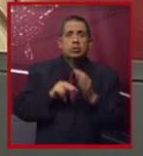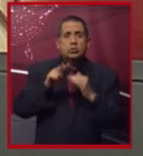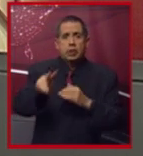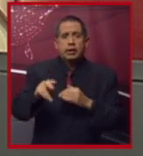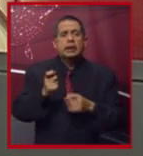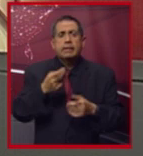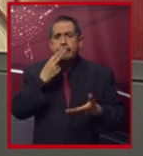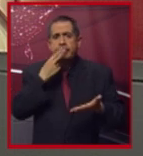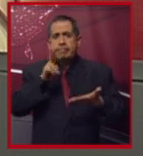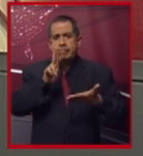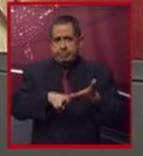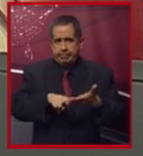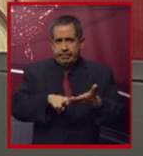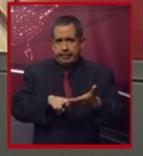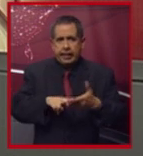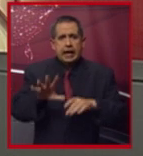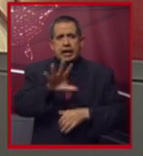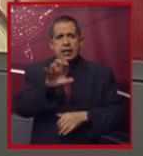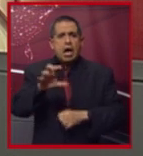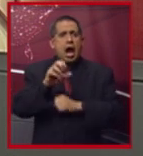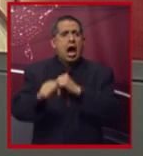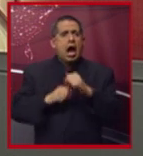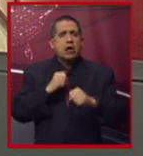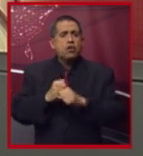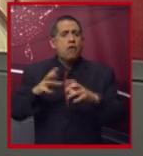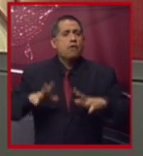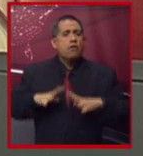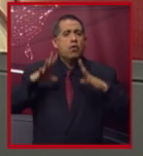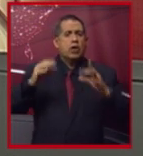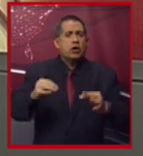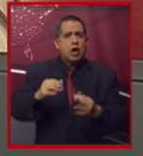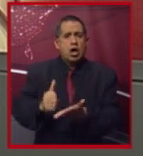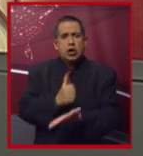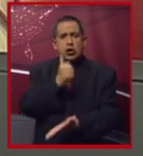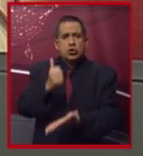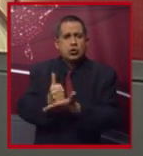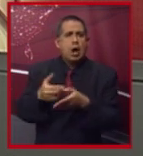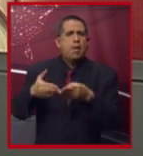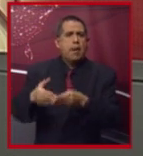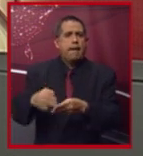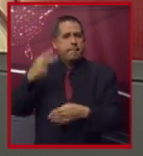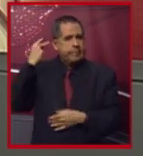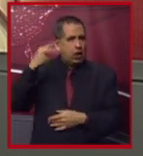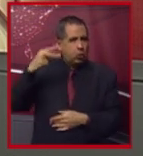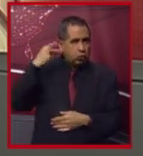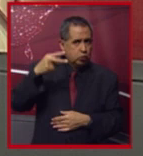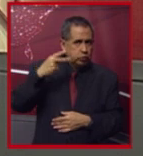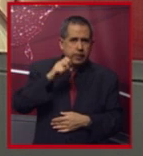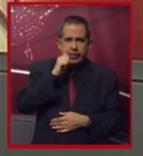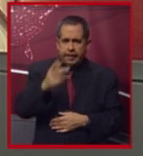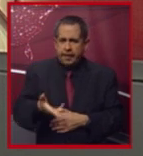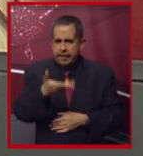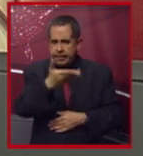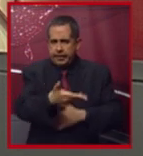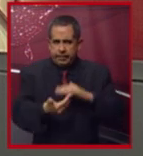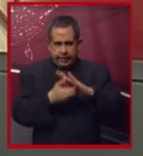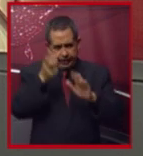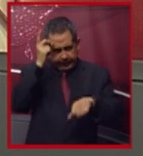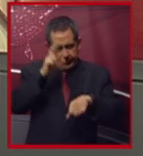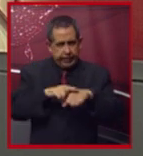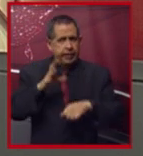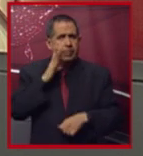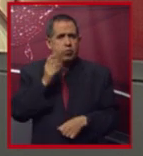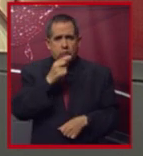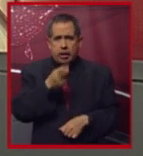una estampilla postal conmemorativa de los 500 años de la fundación de la ciudad y puerto de Veracruz. También solicita a la mesa directiva de la Cámara